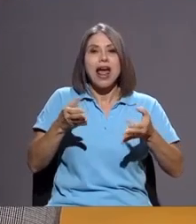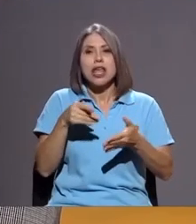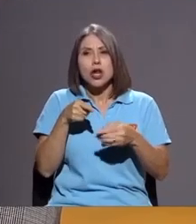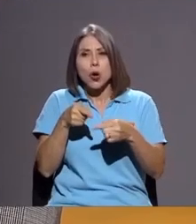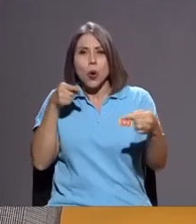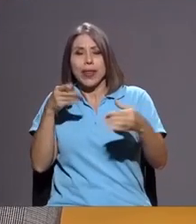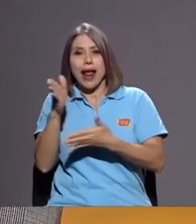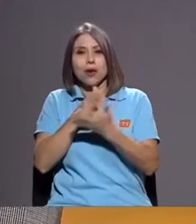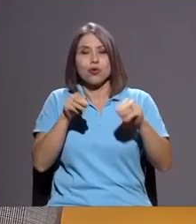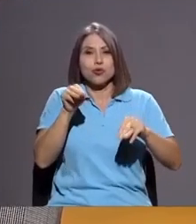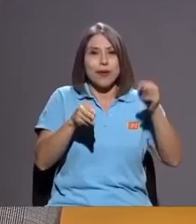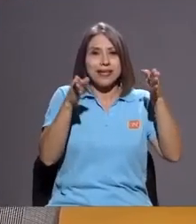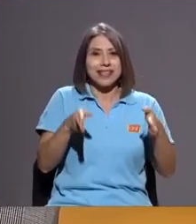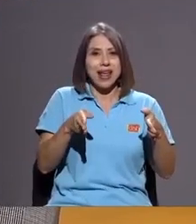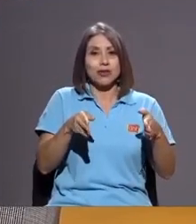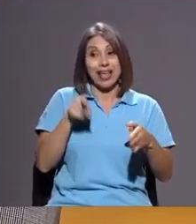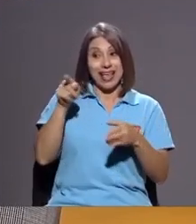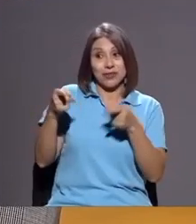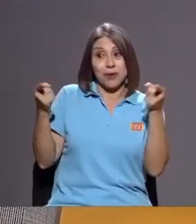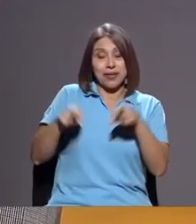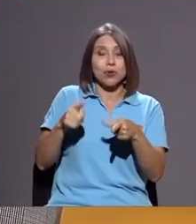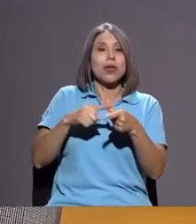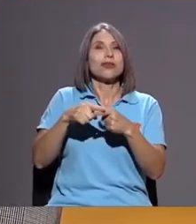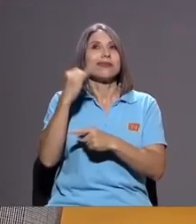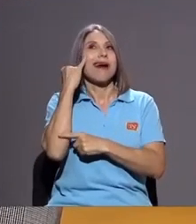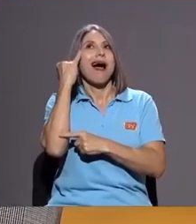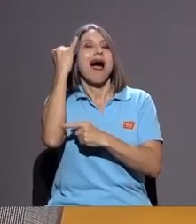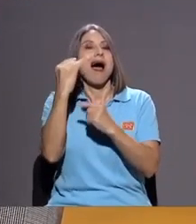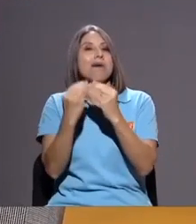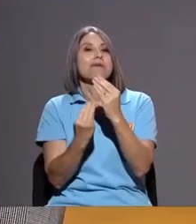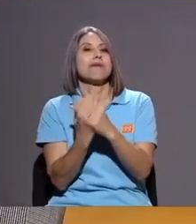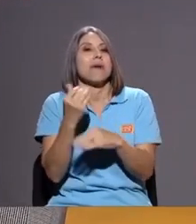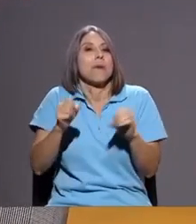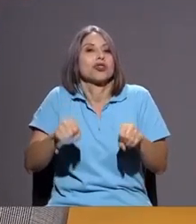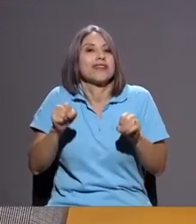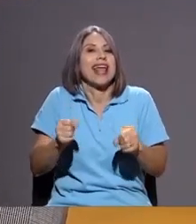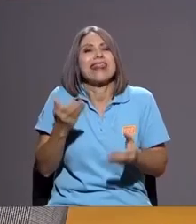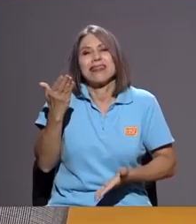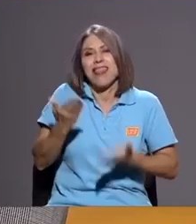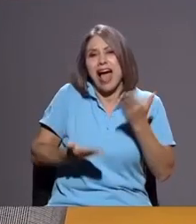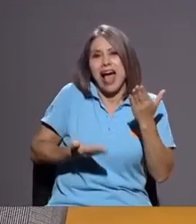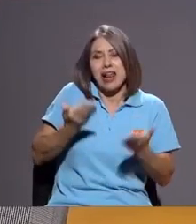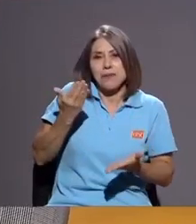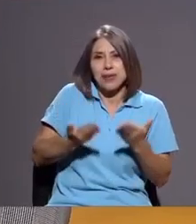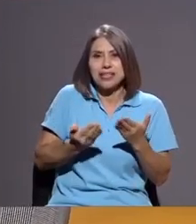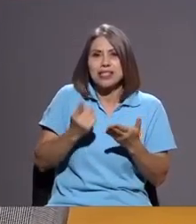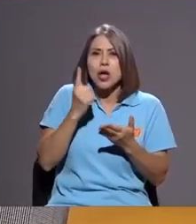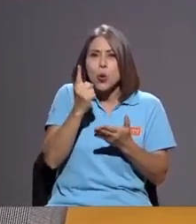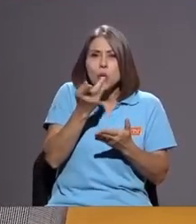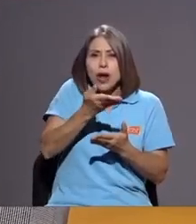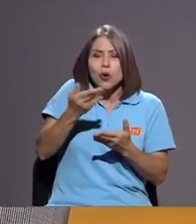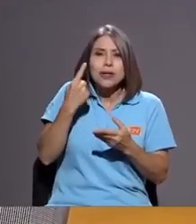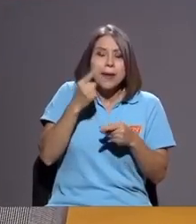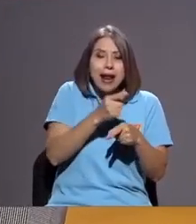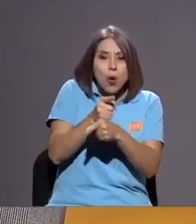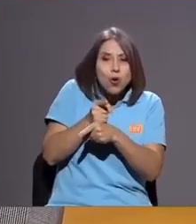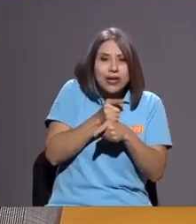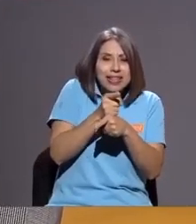entonces ahí, en esa coyuntura, surgió la posibilidad de decir que tal vez uno de los correctivos del Poder Judicial era la